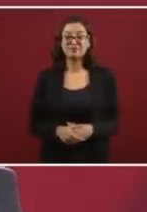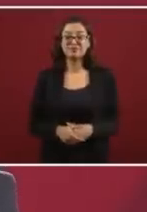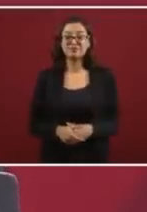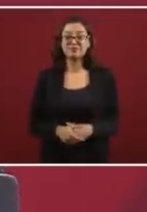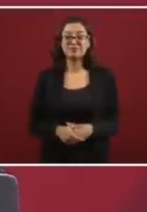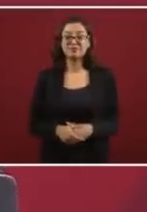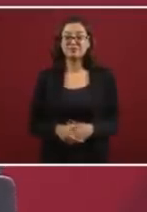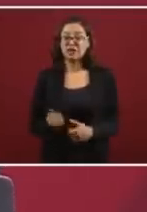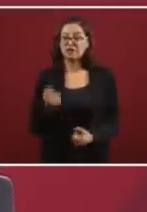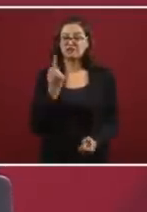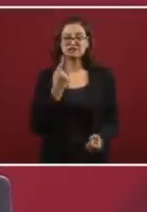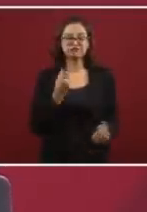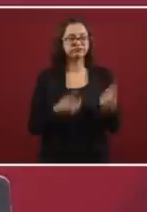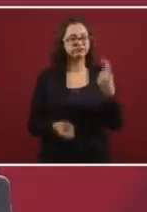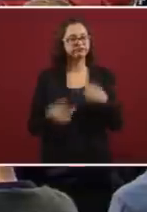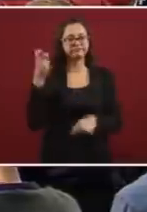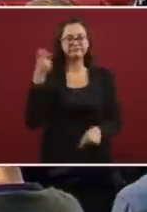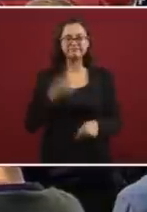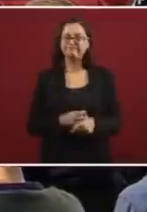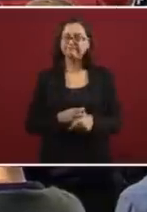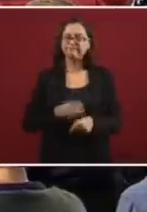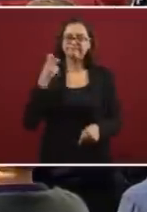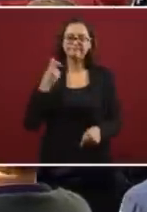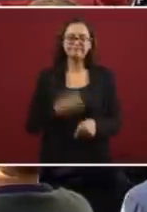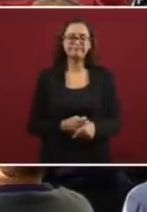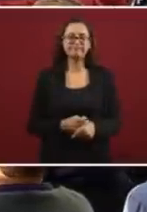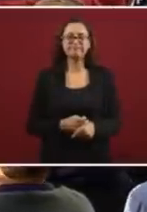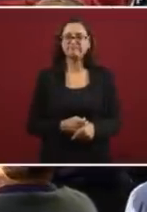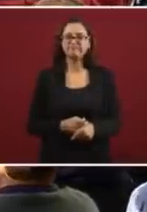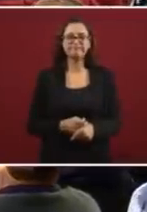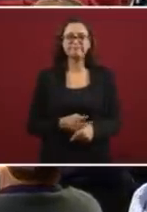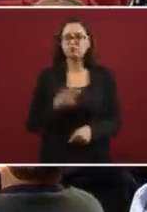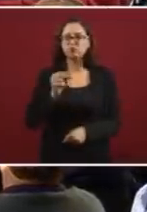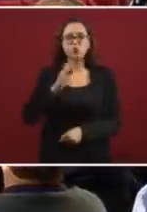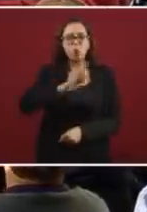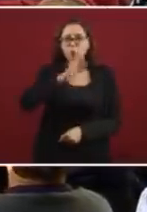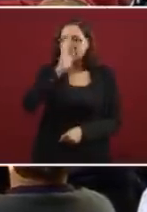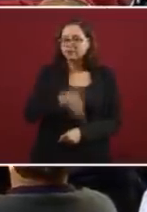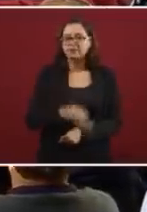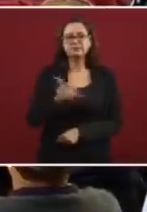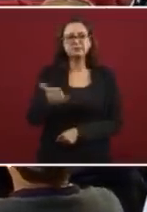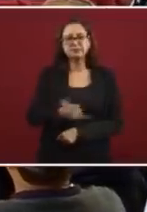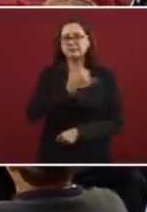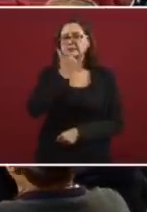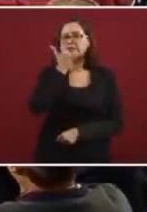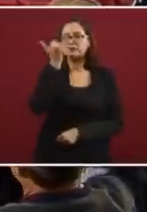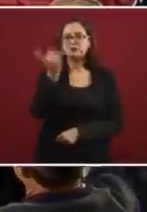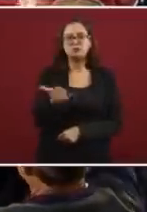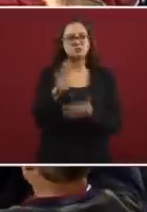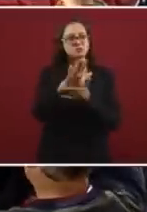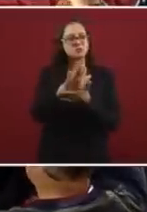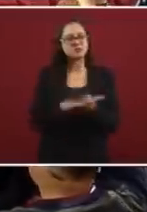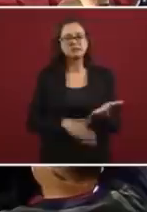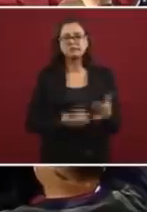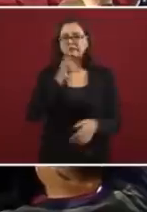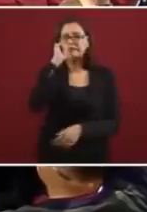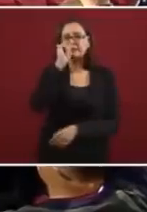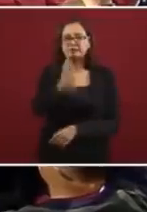se aferran no son capaces de rectificar no actúan con humildad